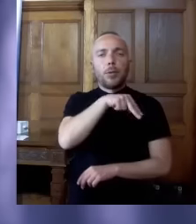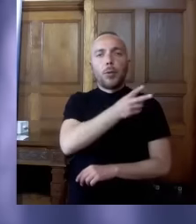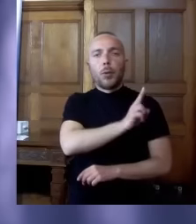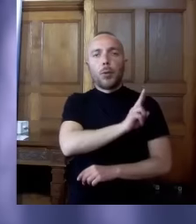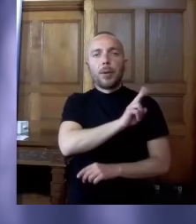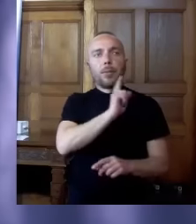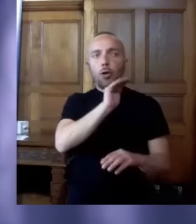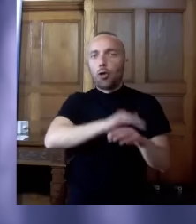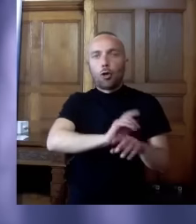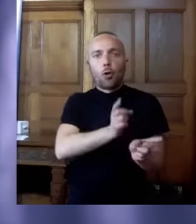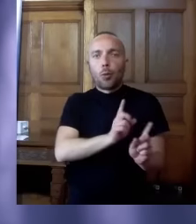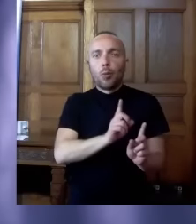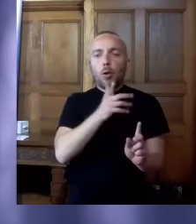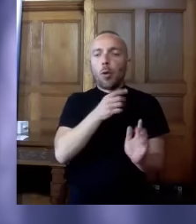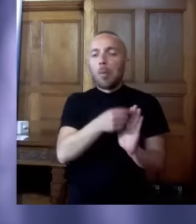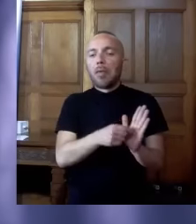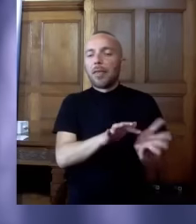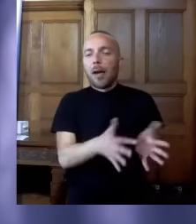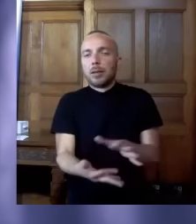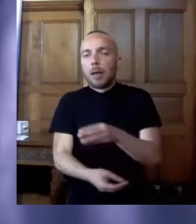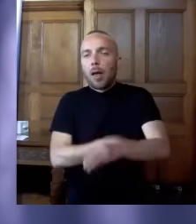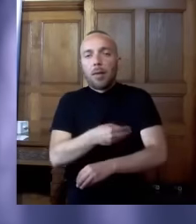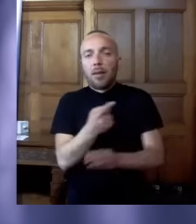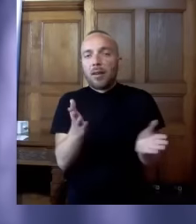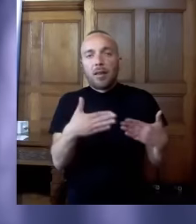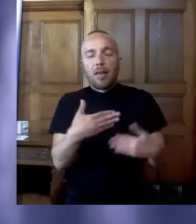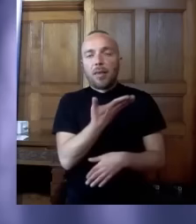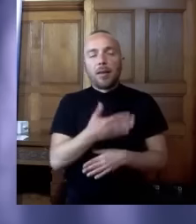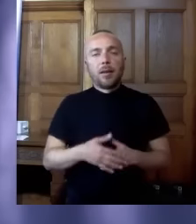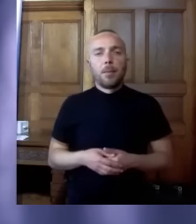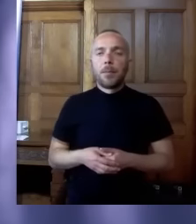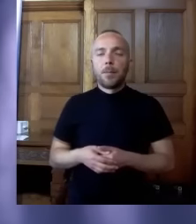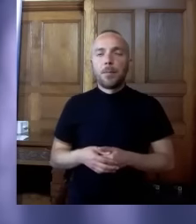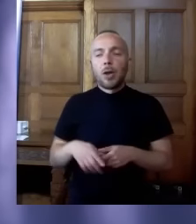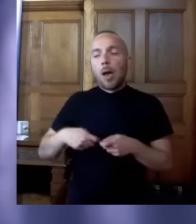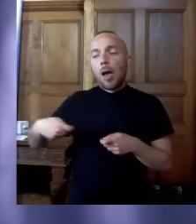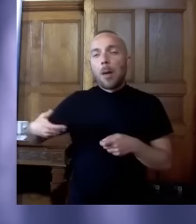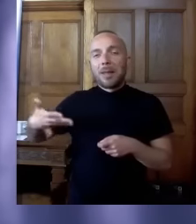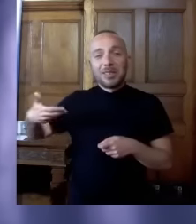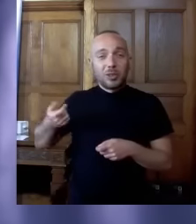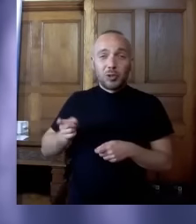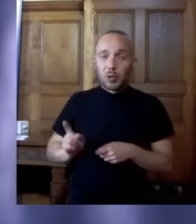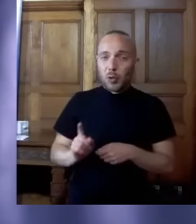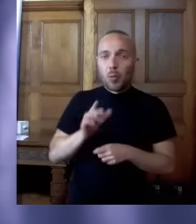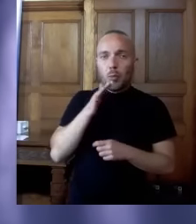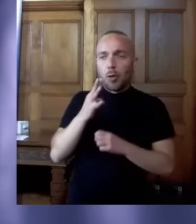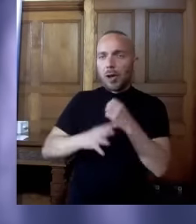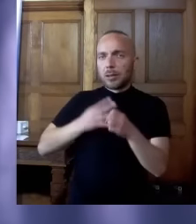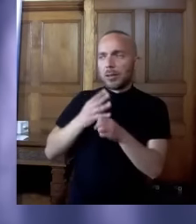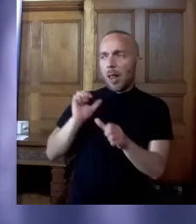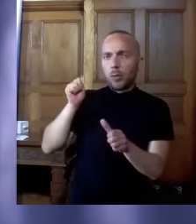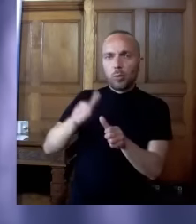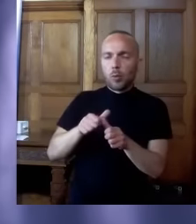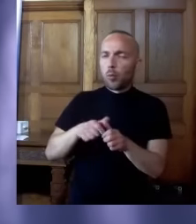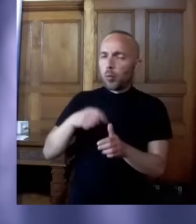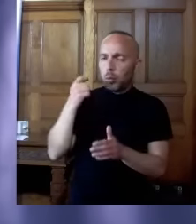no la cumple y tampoco pone medidas para para que se materialice no voy a extenderme más porque esta legislatura ha sido muy intensa en